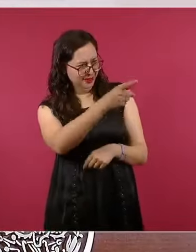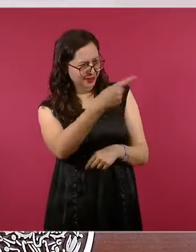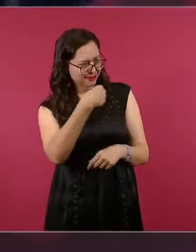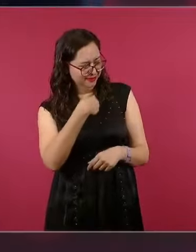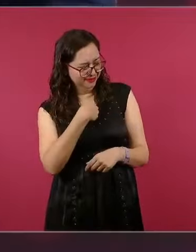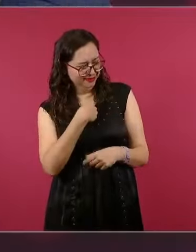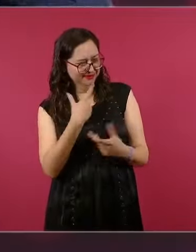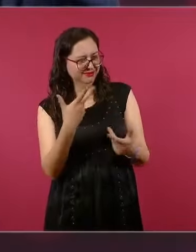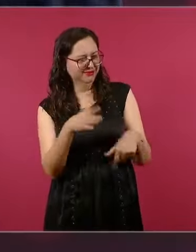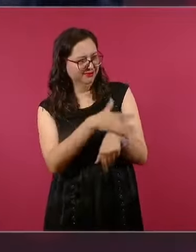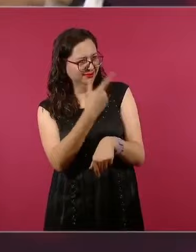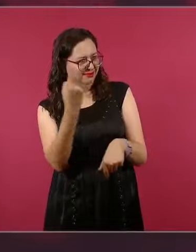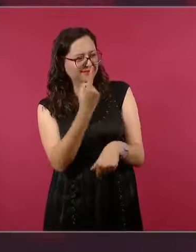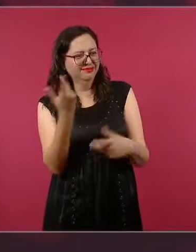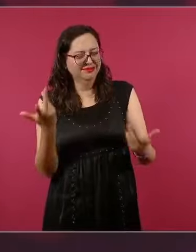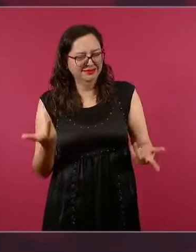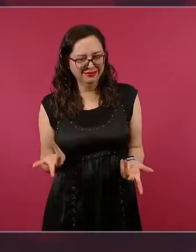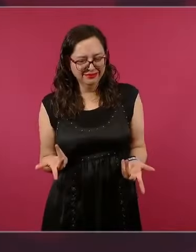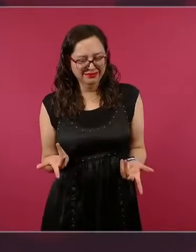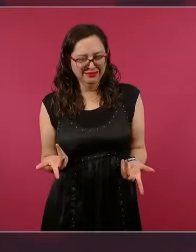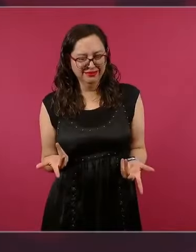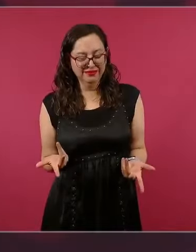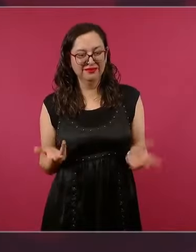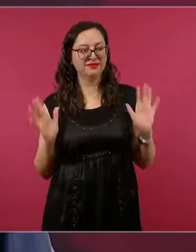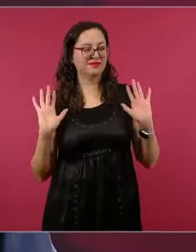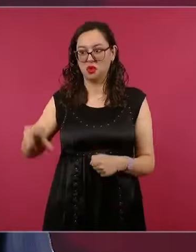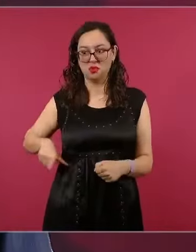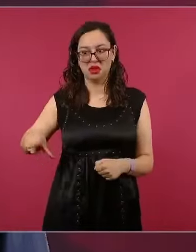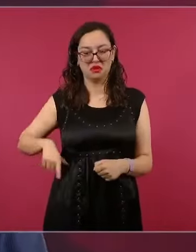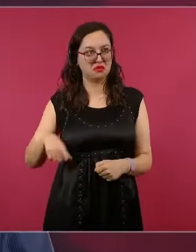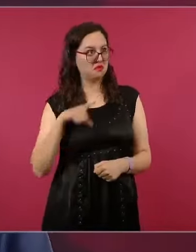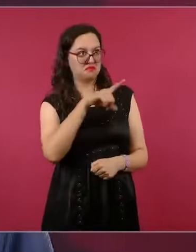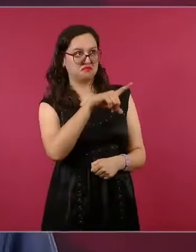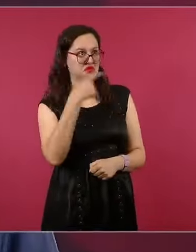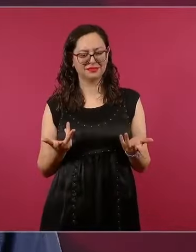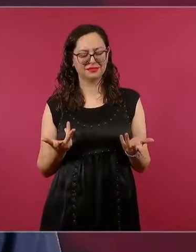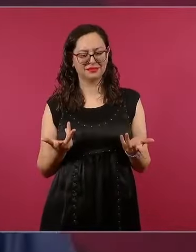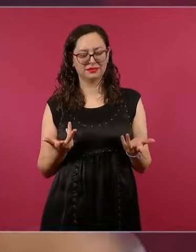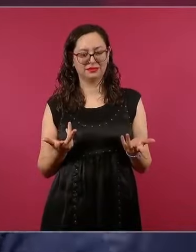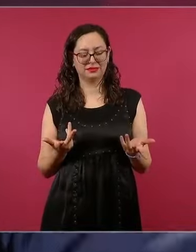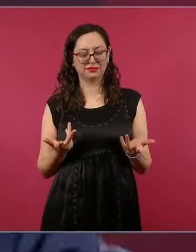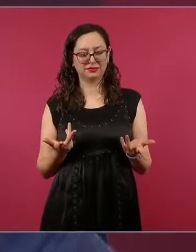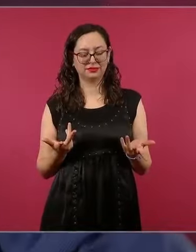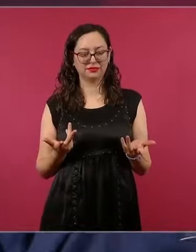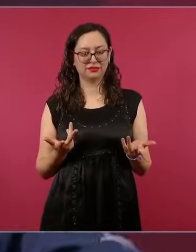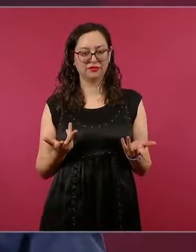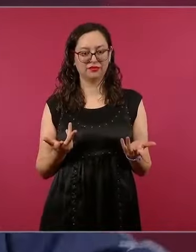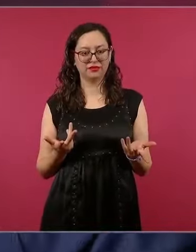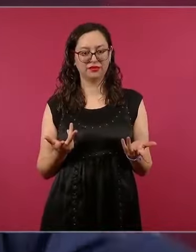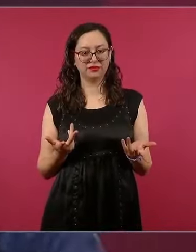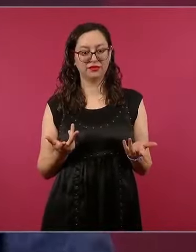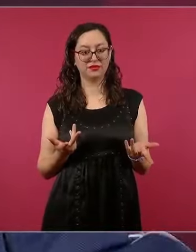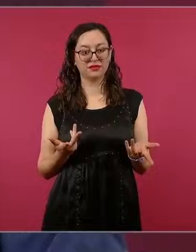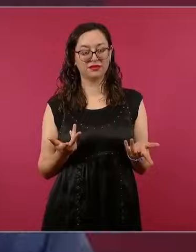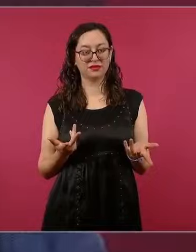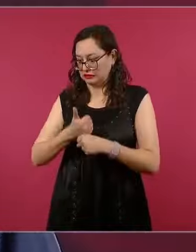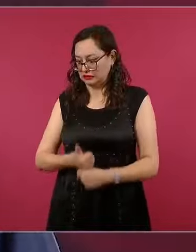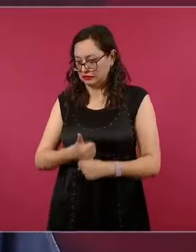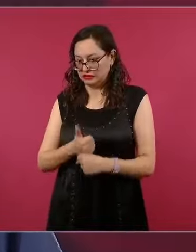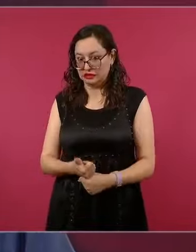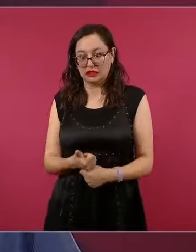te gusta la forma de gobierno de mi país y lo que quieres es que yo, por